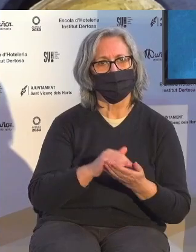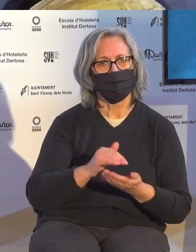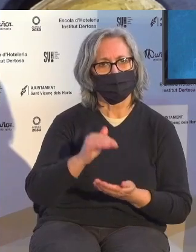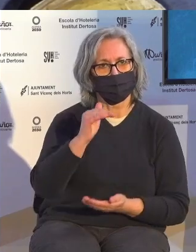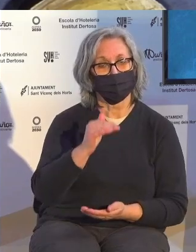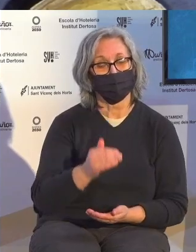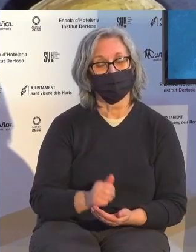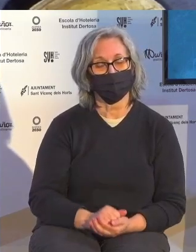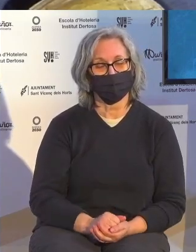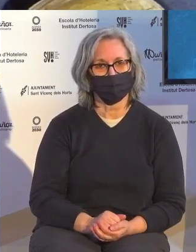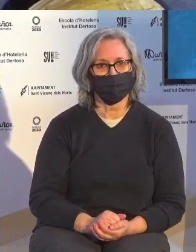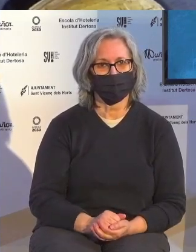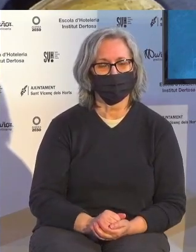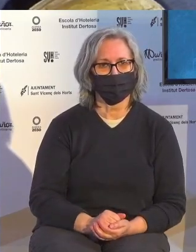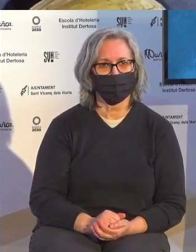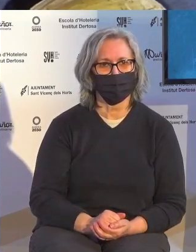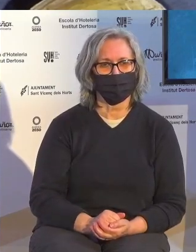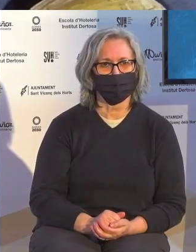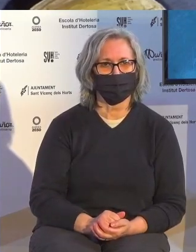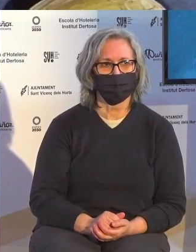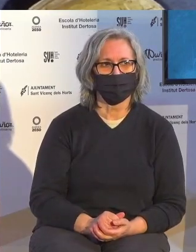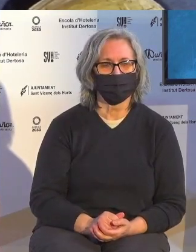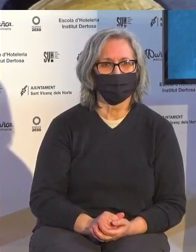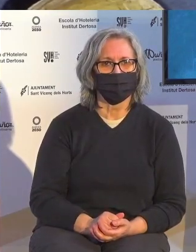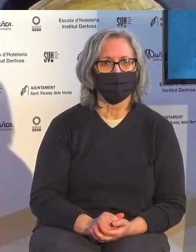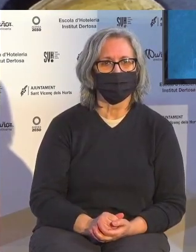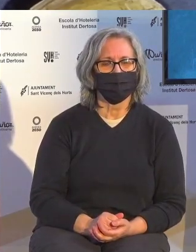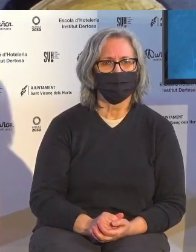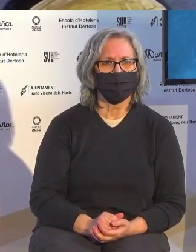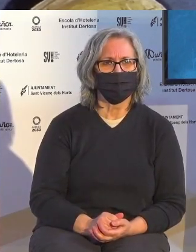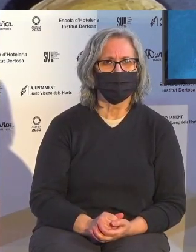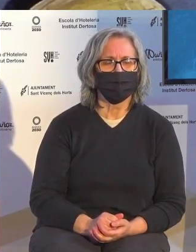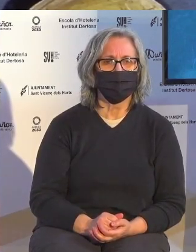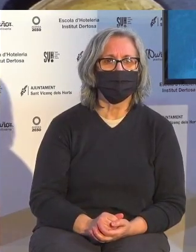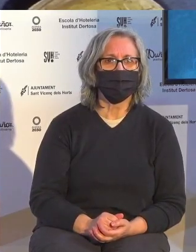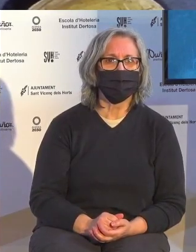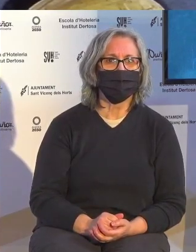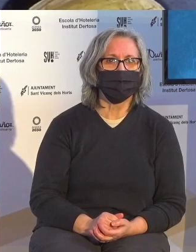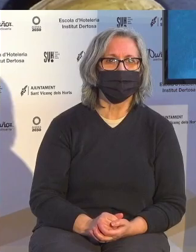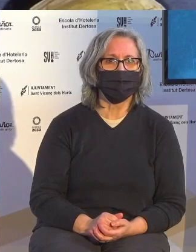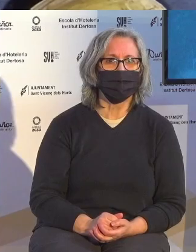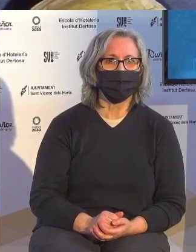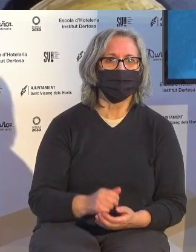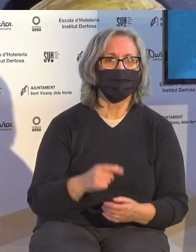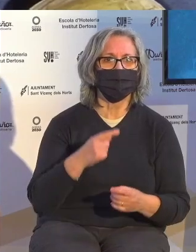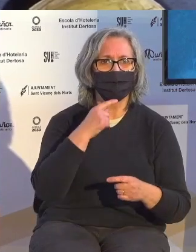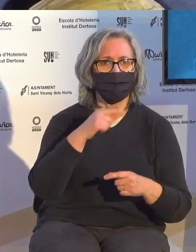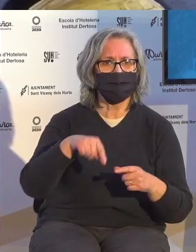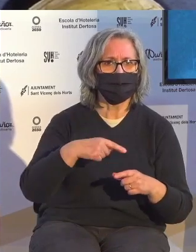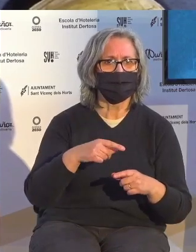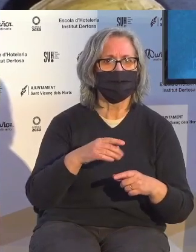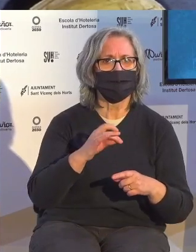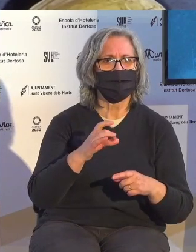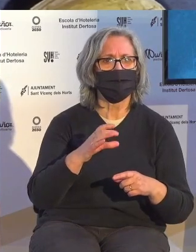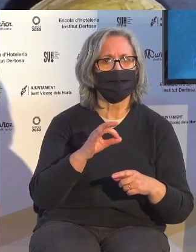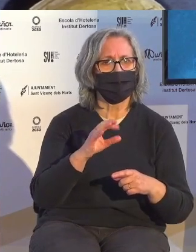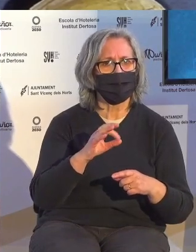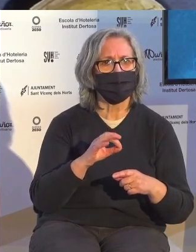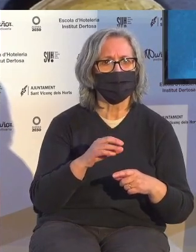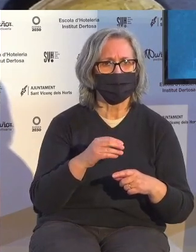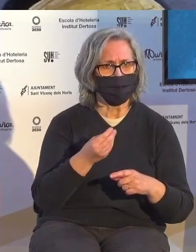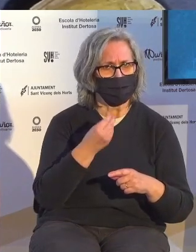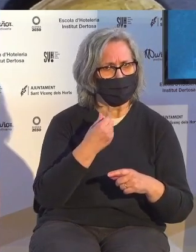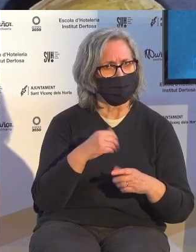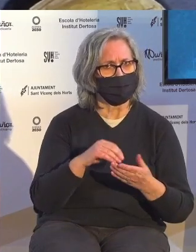no sé si funciona porque tengo comiendo mucho oro pero todavía muy pobrecito yo pero eso que dice